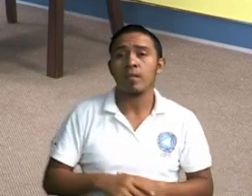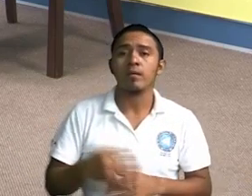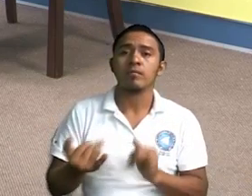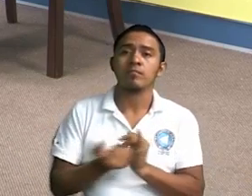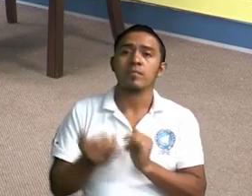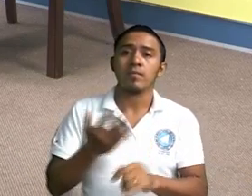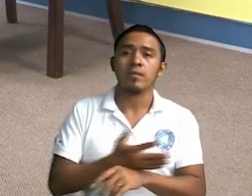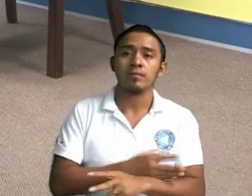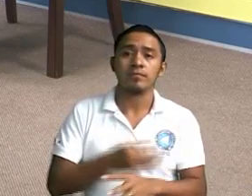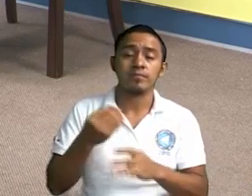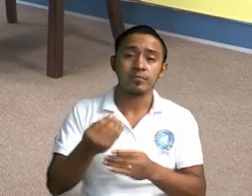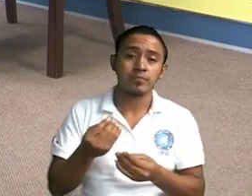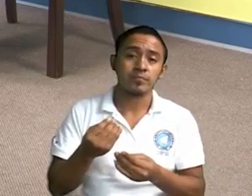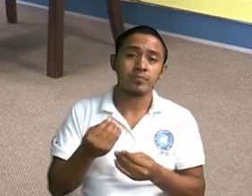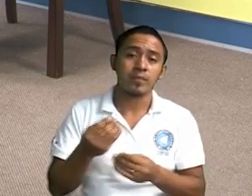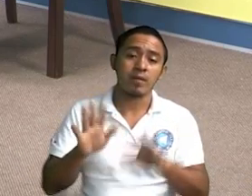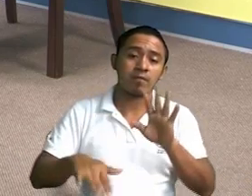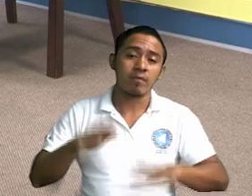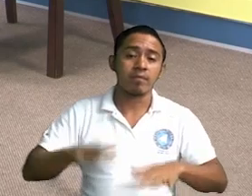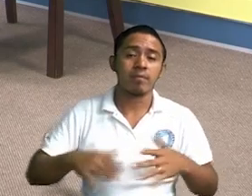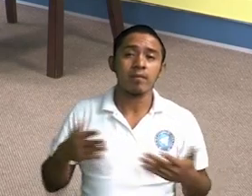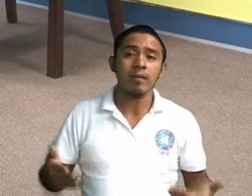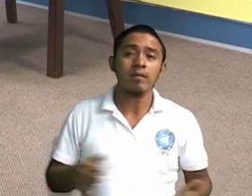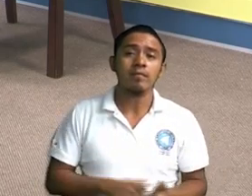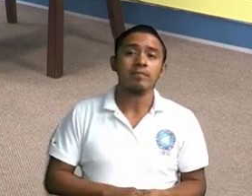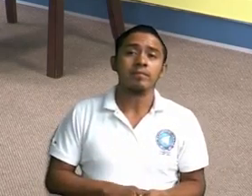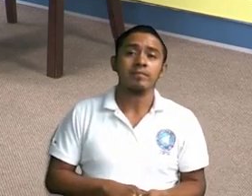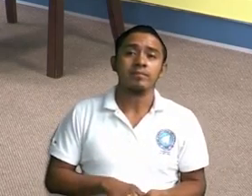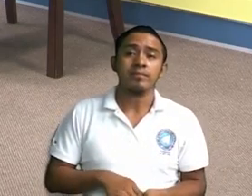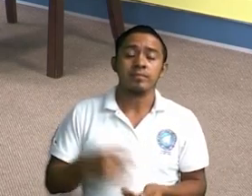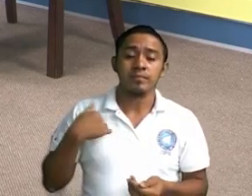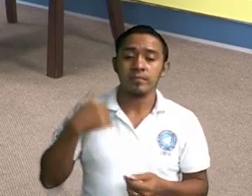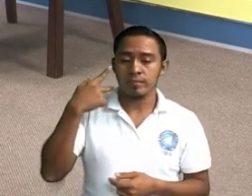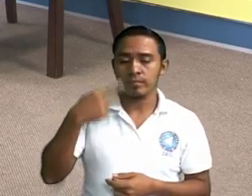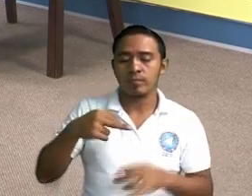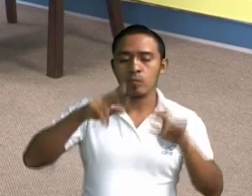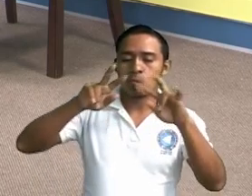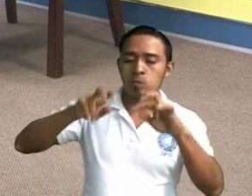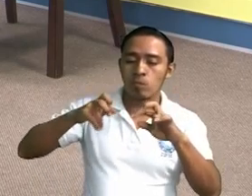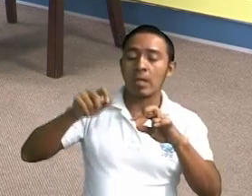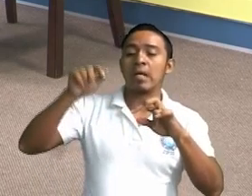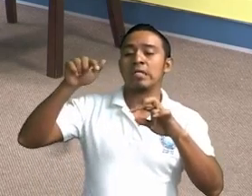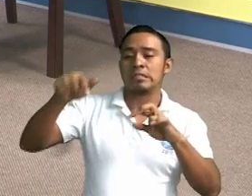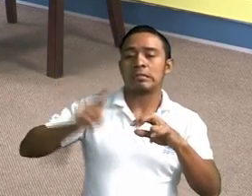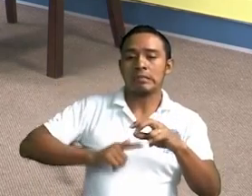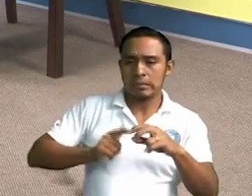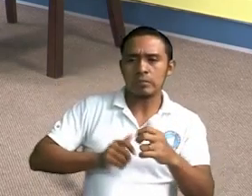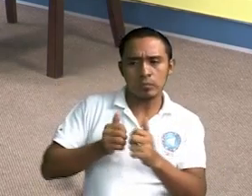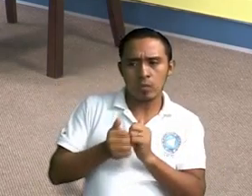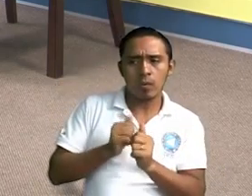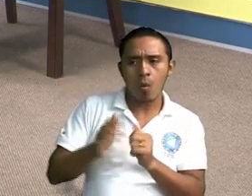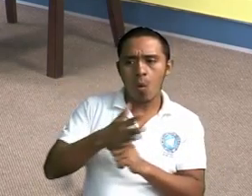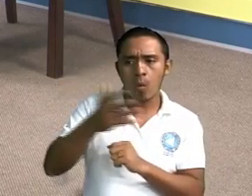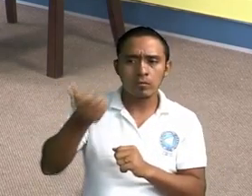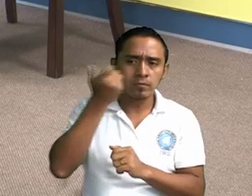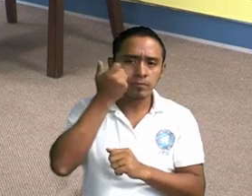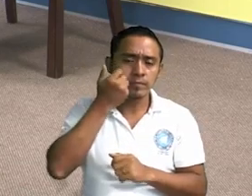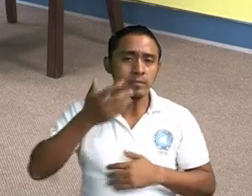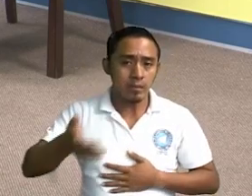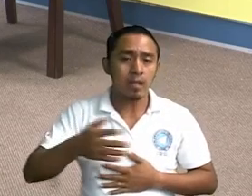decía inicialmente muchas veces nosotros somos los que vamos a descubrir esa enfermedad y vamos a hacer la